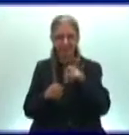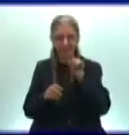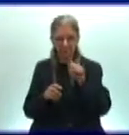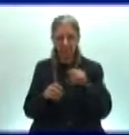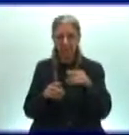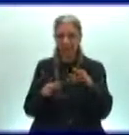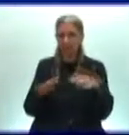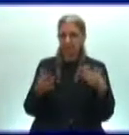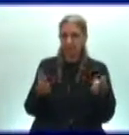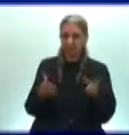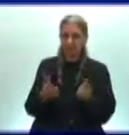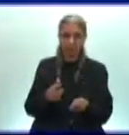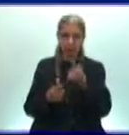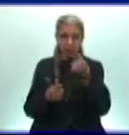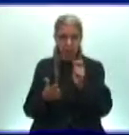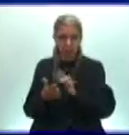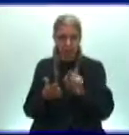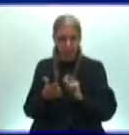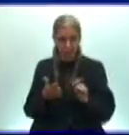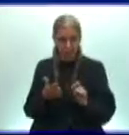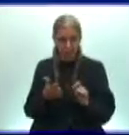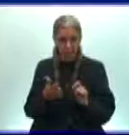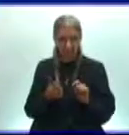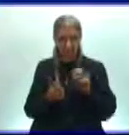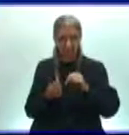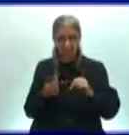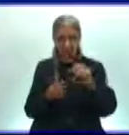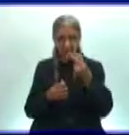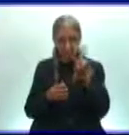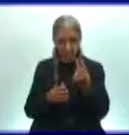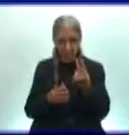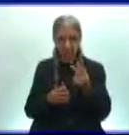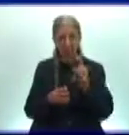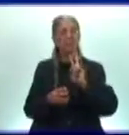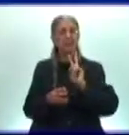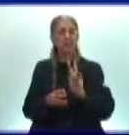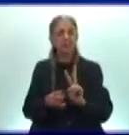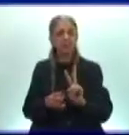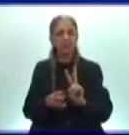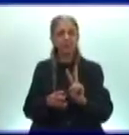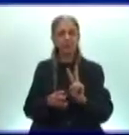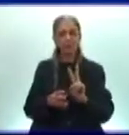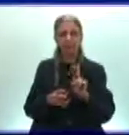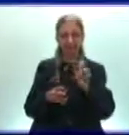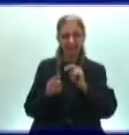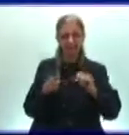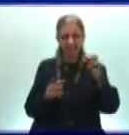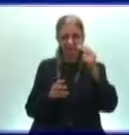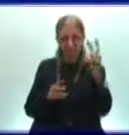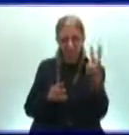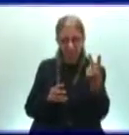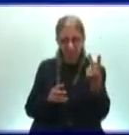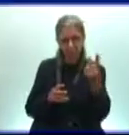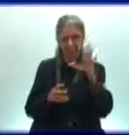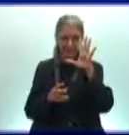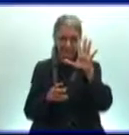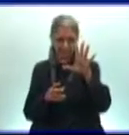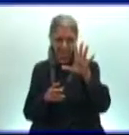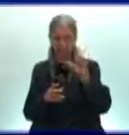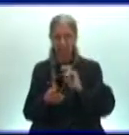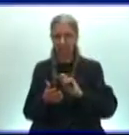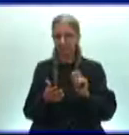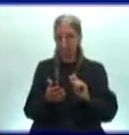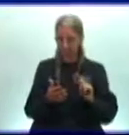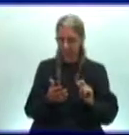siguiente. Anoten solamente que en el nivel 1 tiene 2 electrones y en el nivel 2, 5 electrones, para que